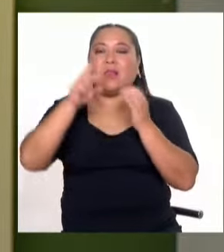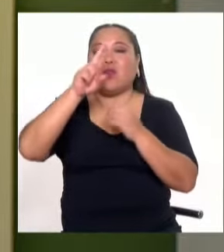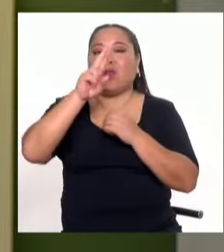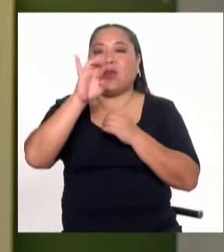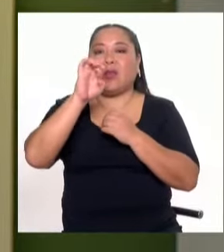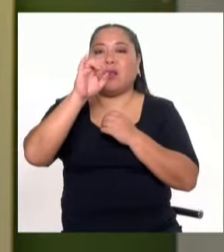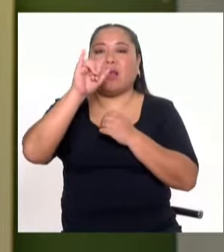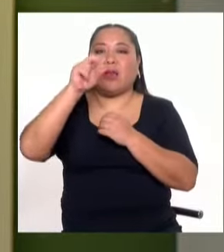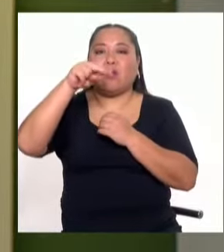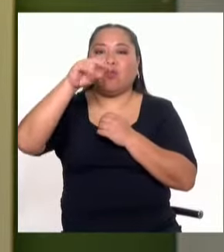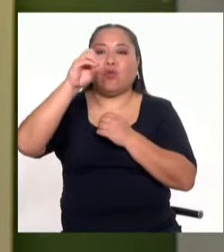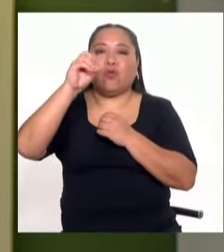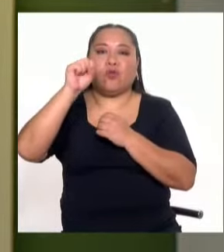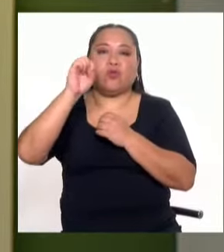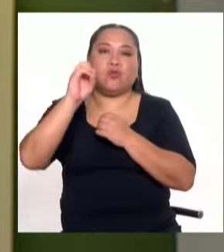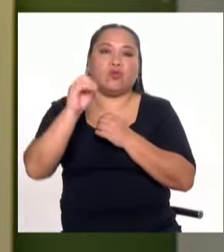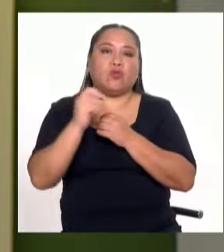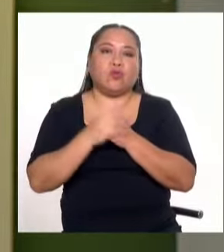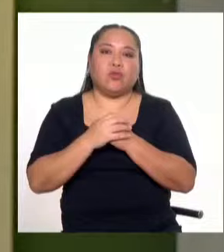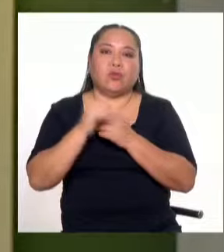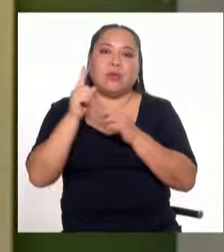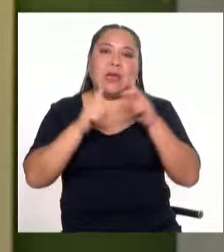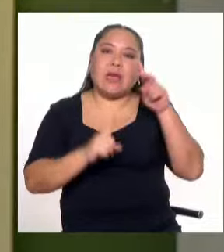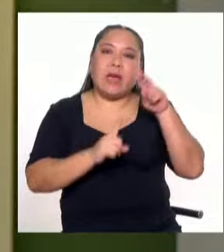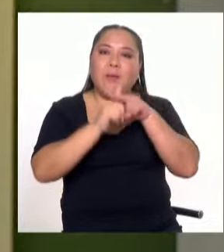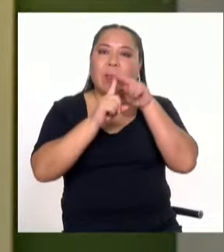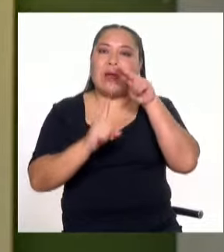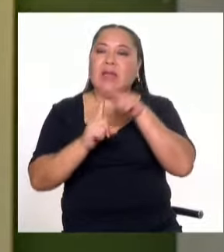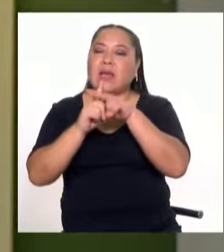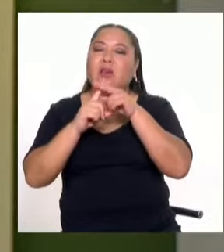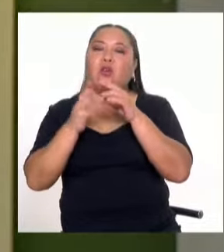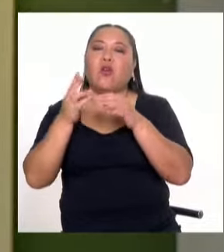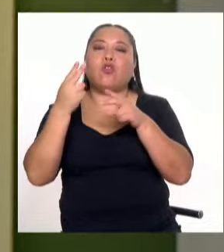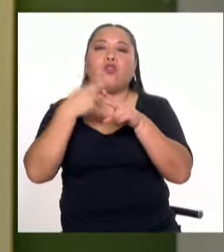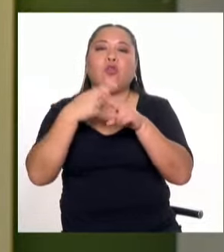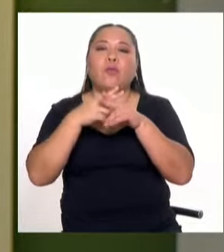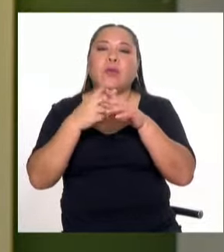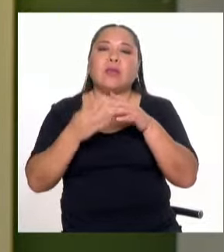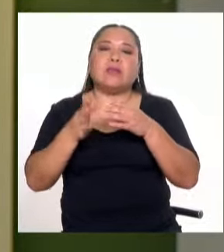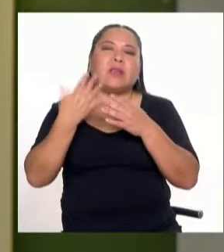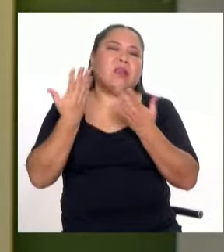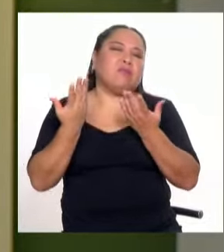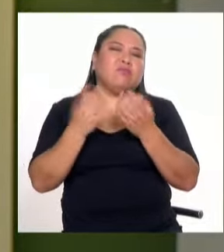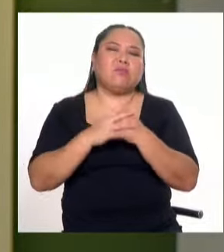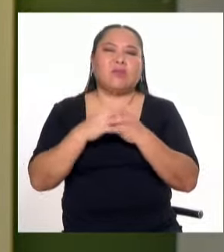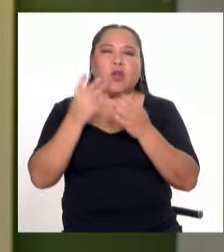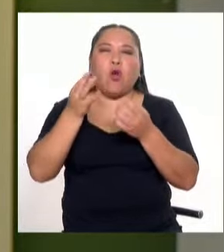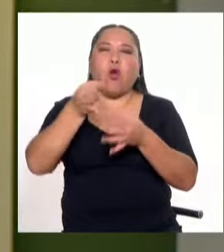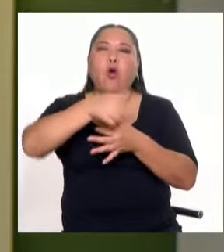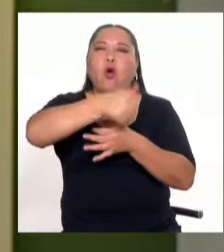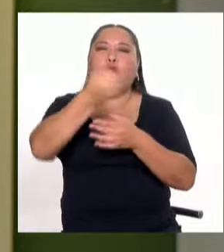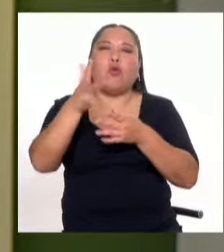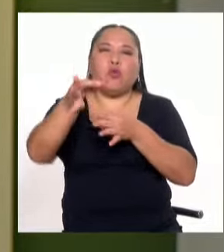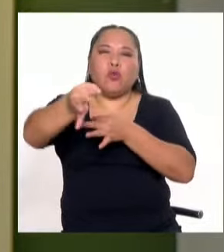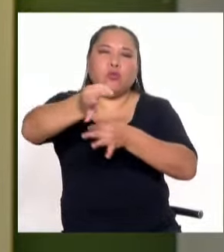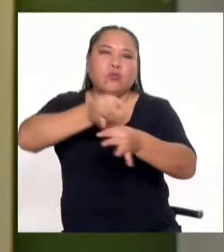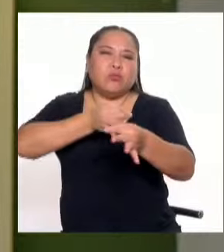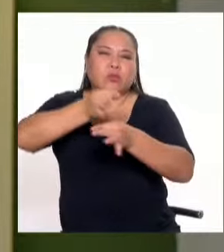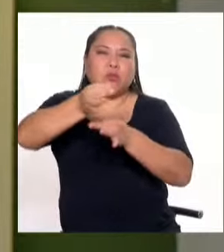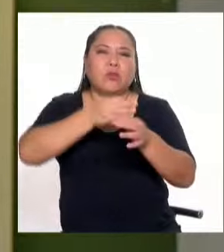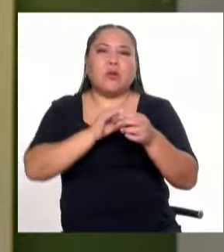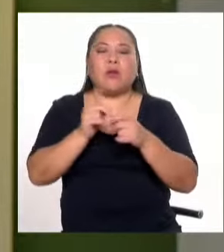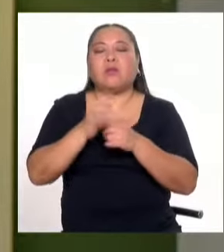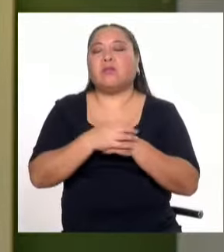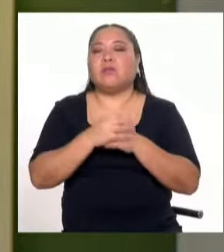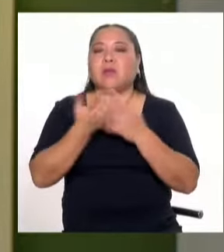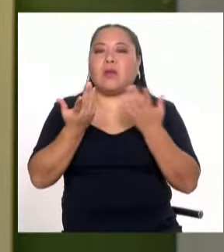mientras tanto estar que se aparezcan nombres de futuros reemplazantes vamos a ver qué es lo que sucede obviamente todo por el bien de la selección peruana